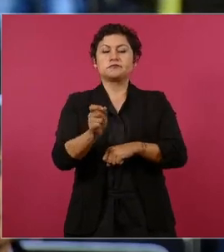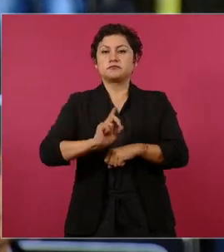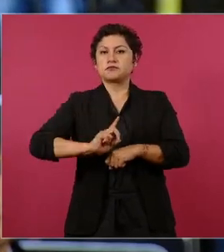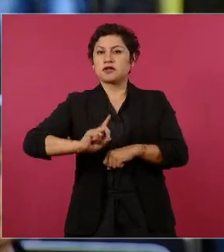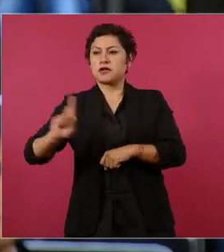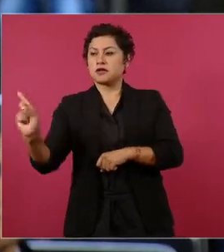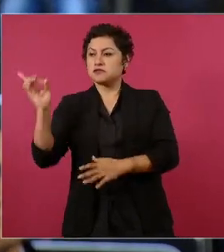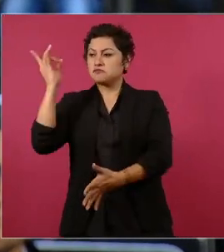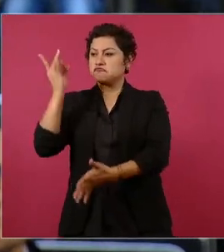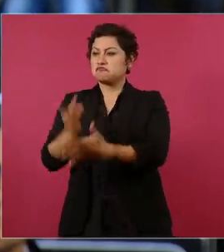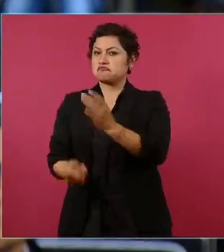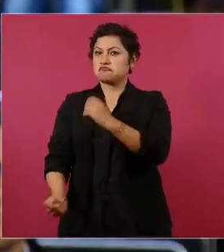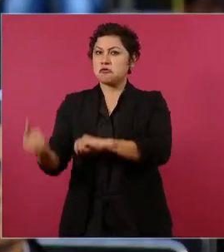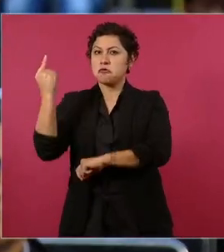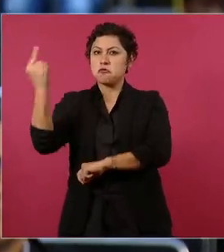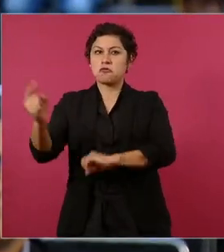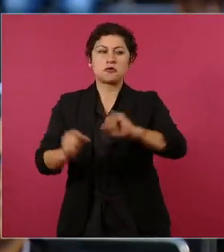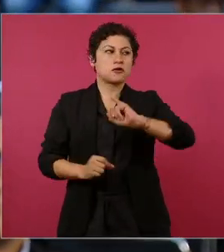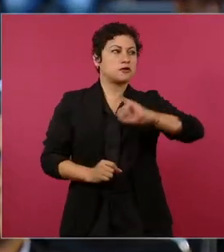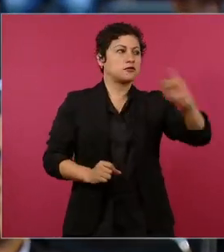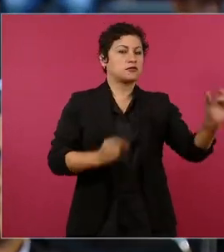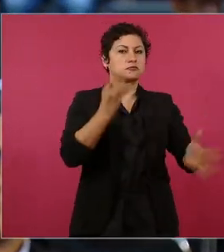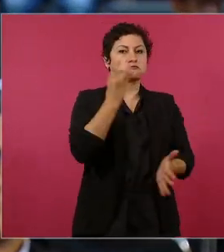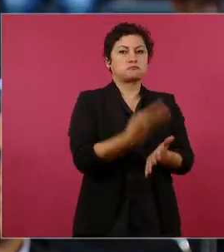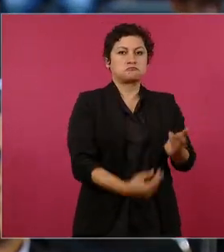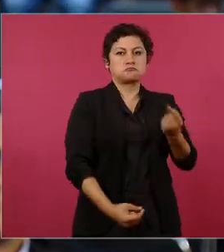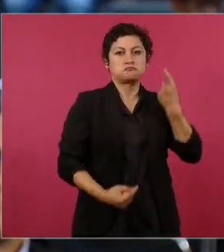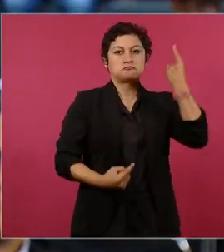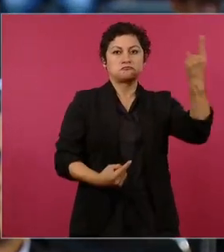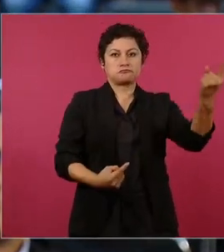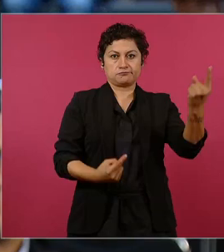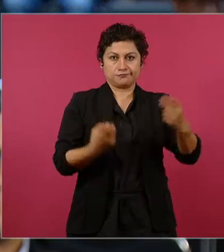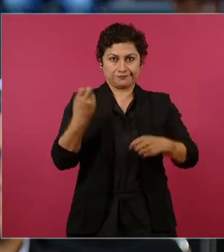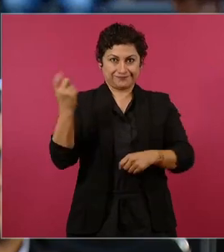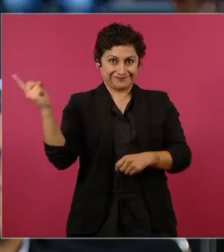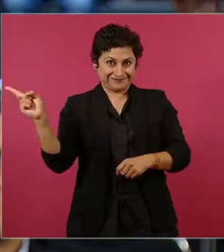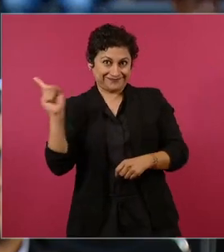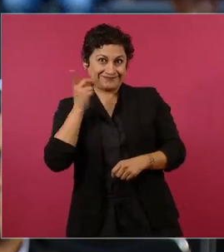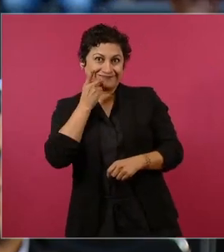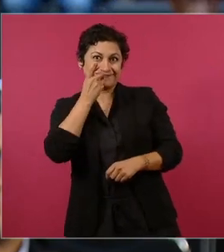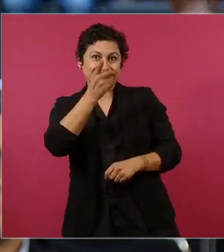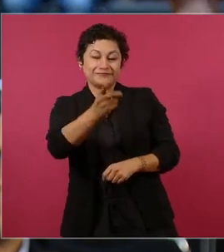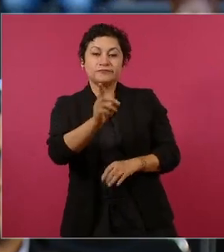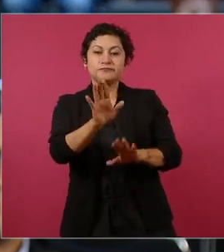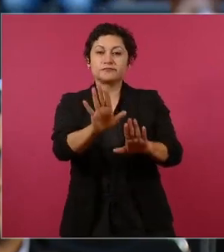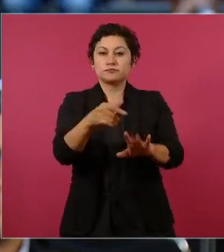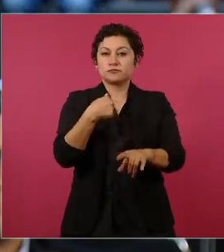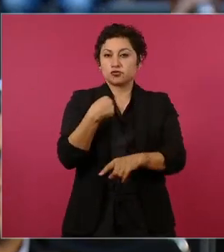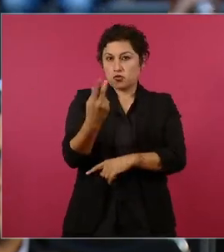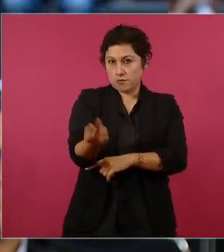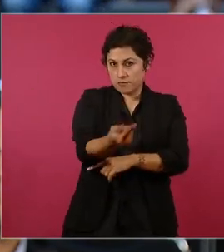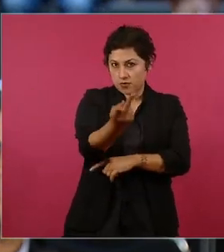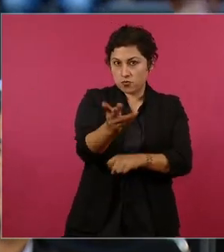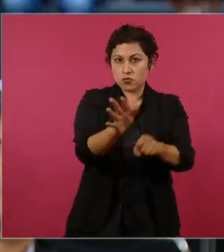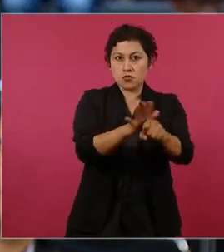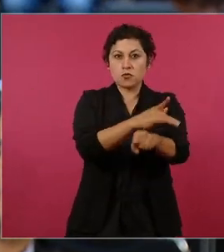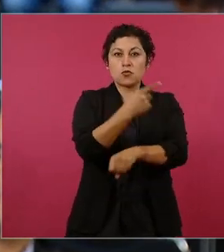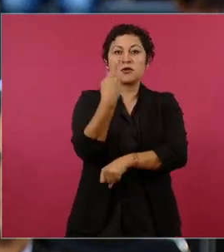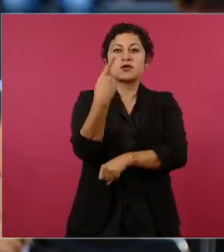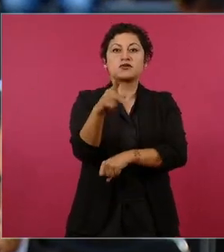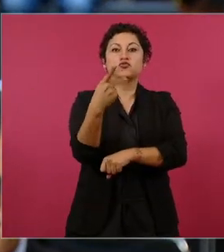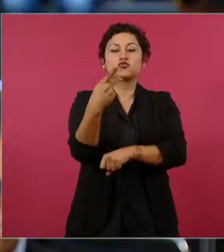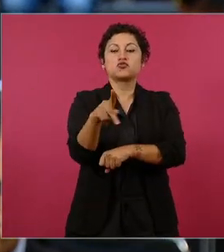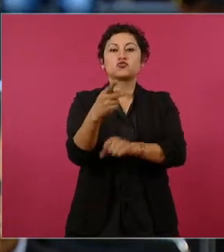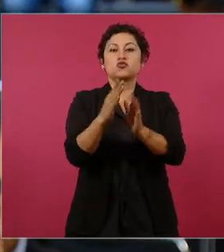izquierda. Pero por ello le pregunto, y basado en su tesis en el capítulo 2 de la formación